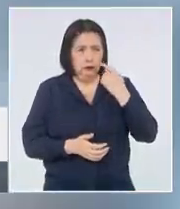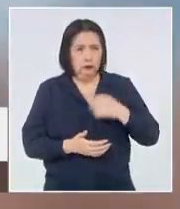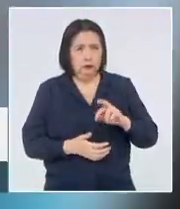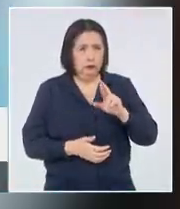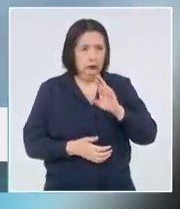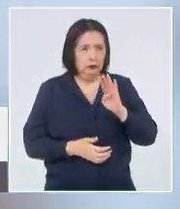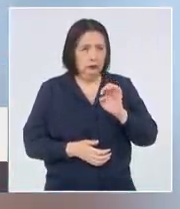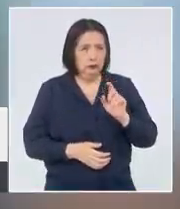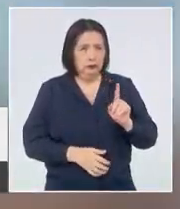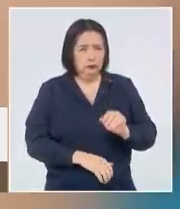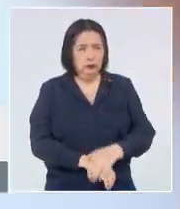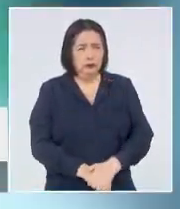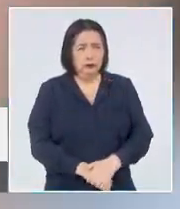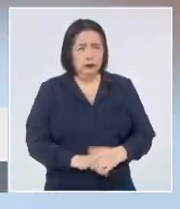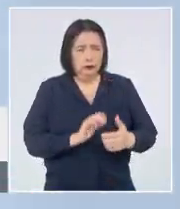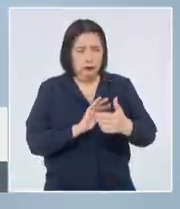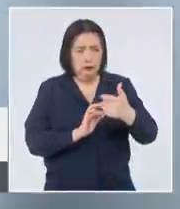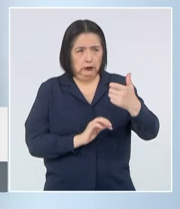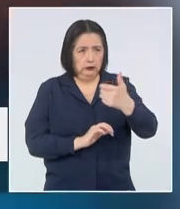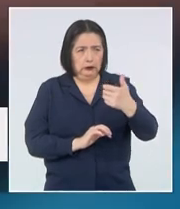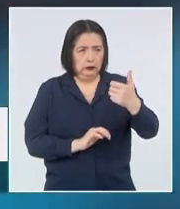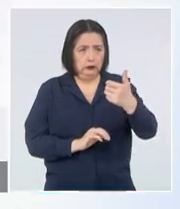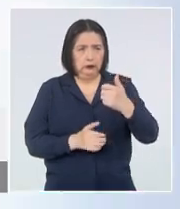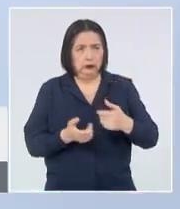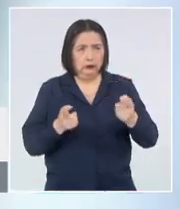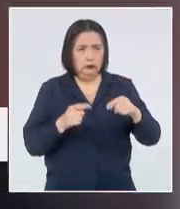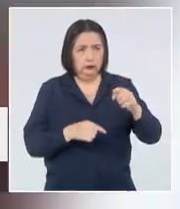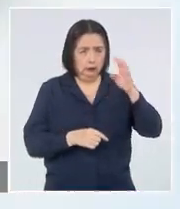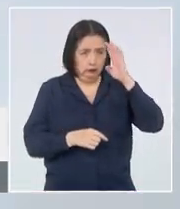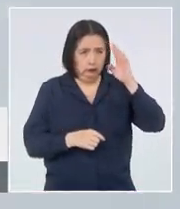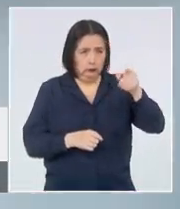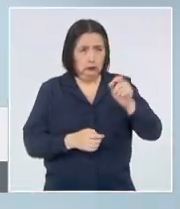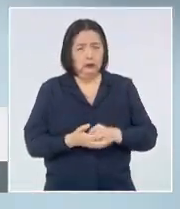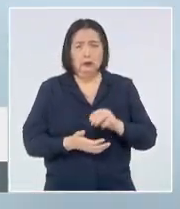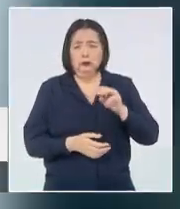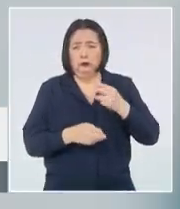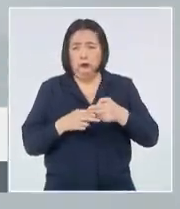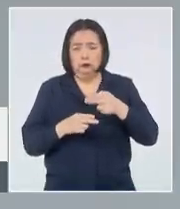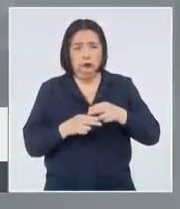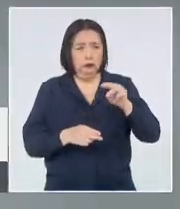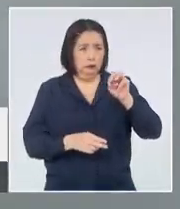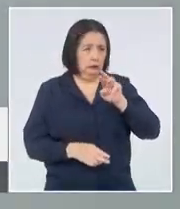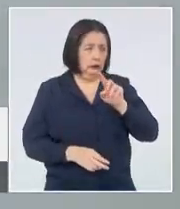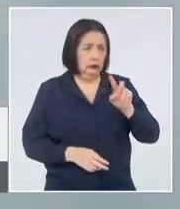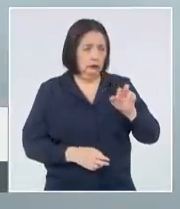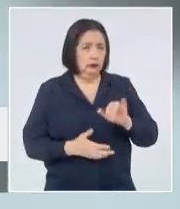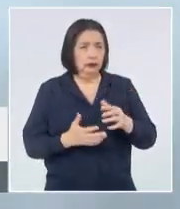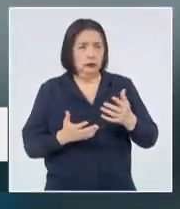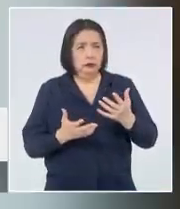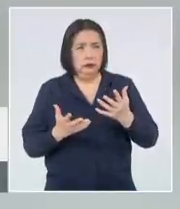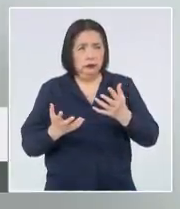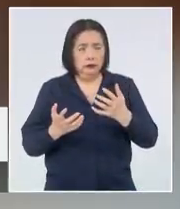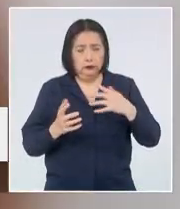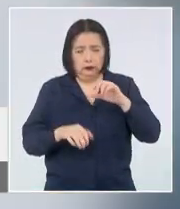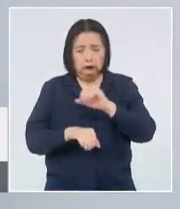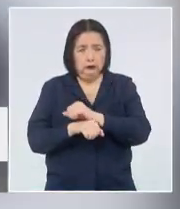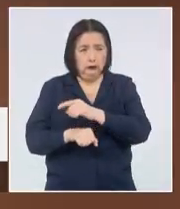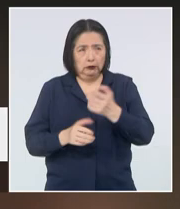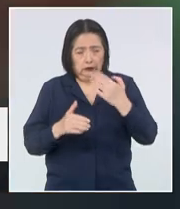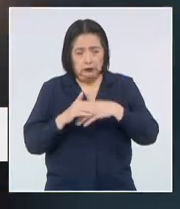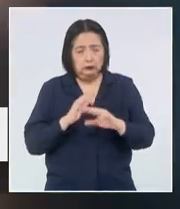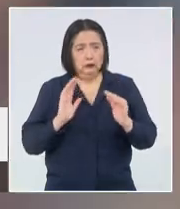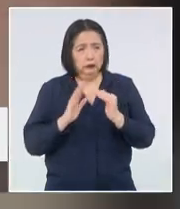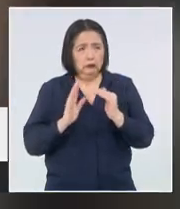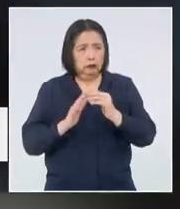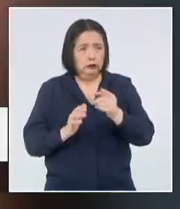Mantilla Fernández grabaron el momento en el que el oficial Marvic Silva Rodríguez intentó intervenir al joven en su